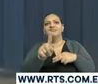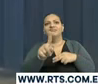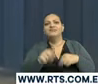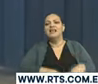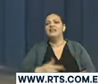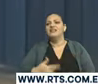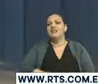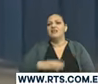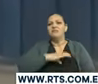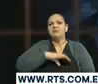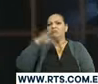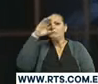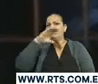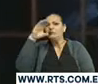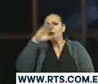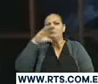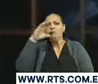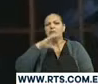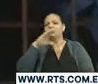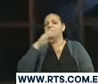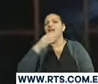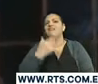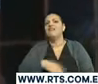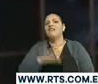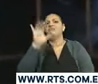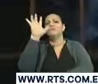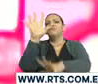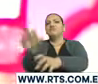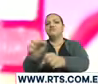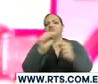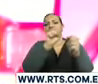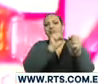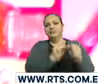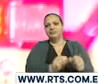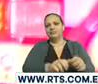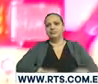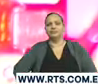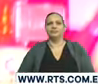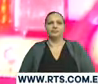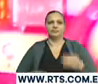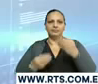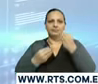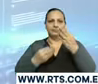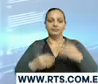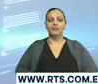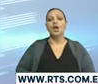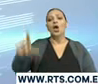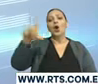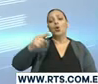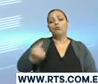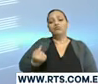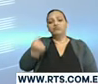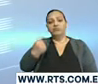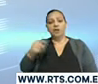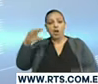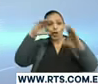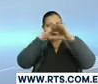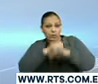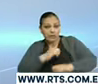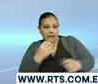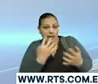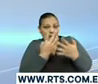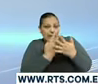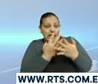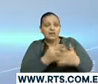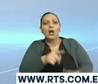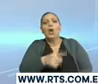En su última salida al patio decidió no ingresar a su celda la noche de lunes y cuando estuvo a nada del escape, con